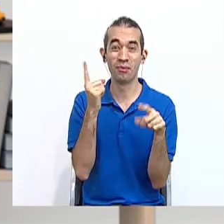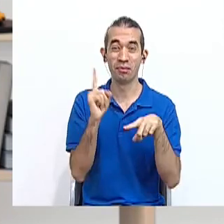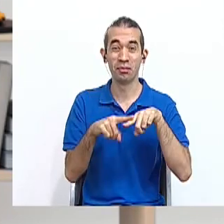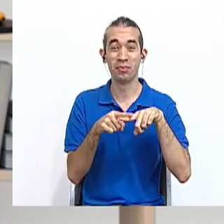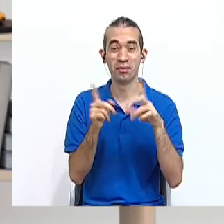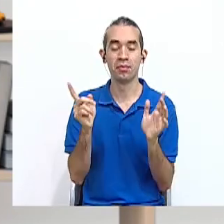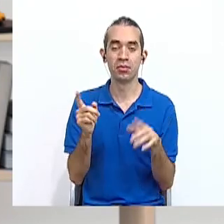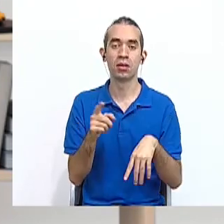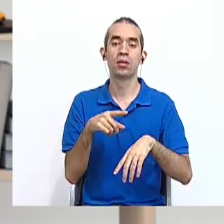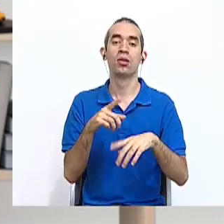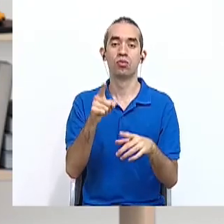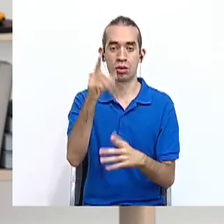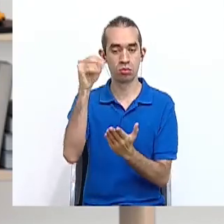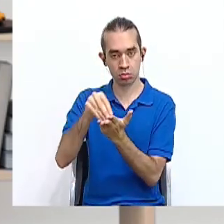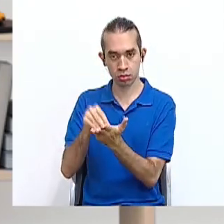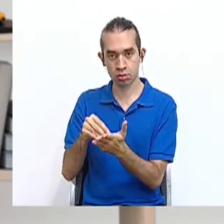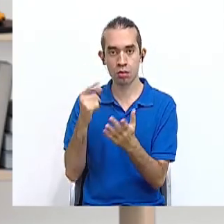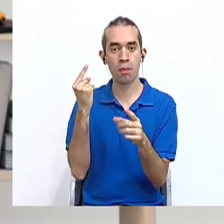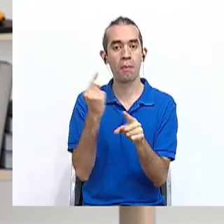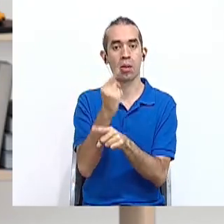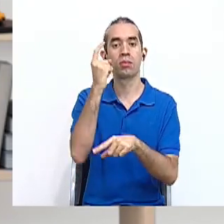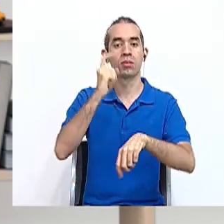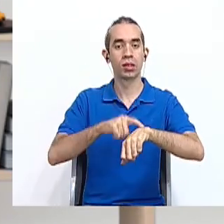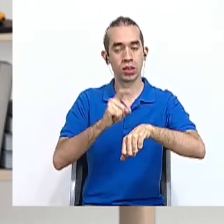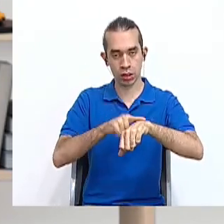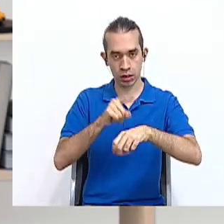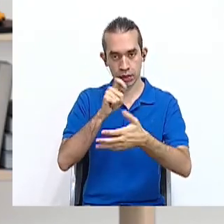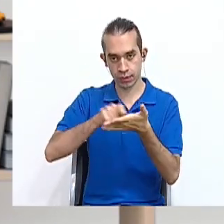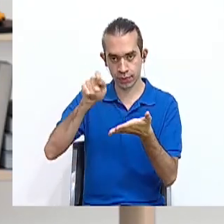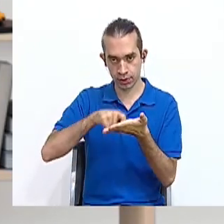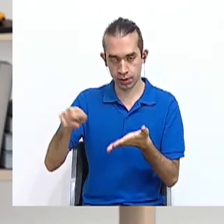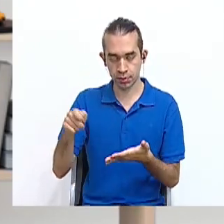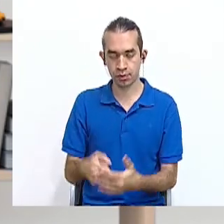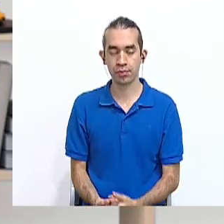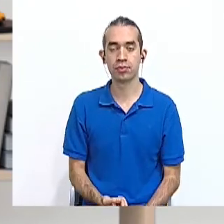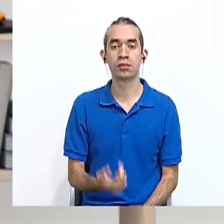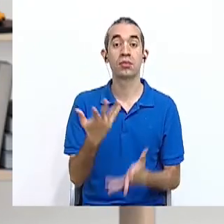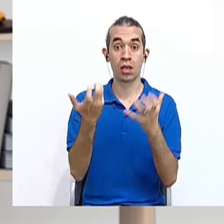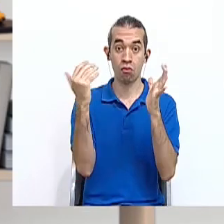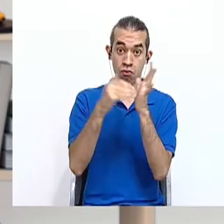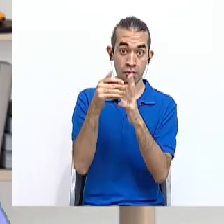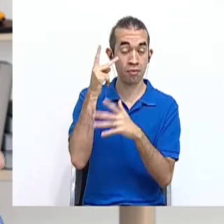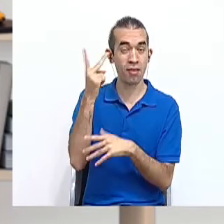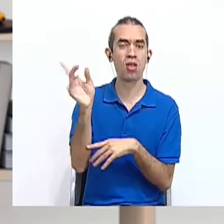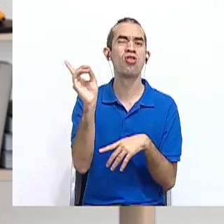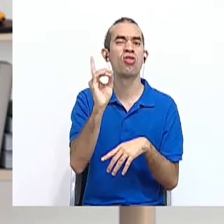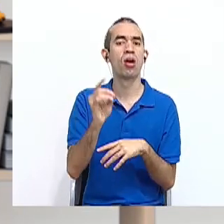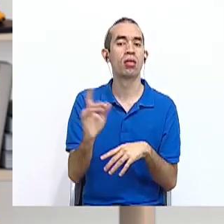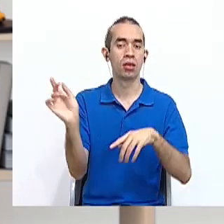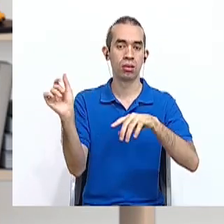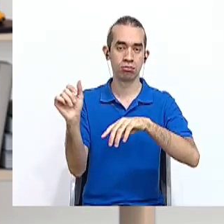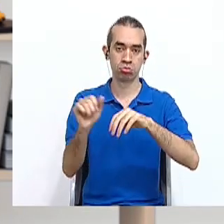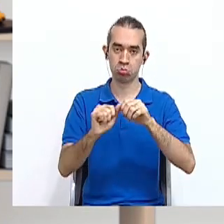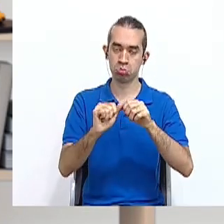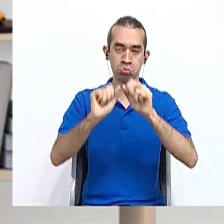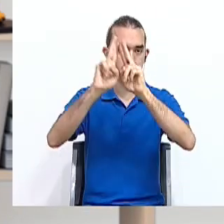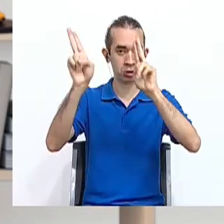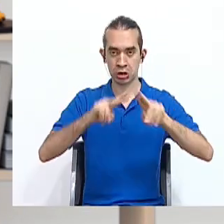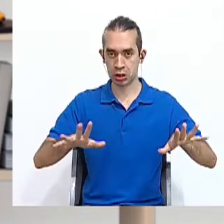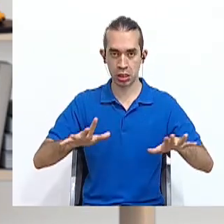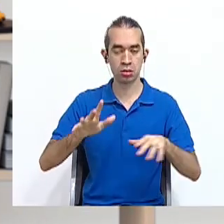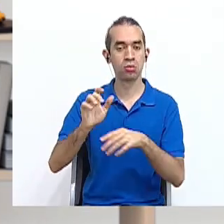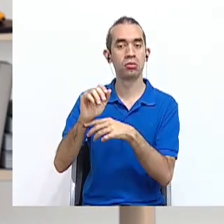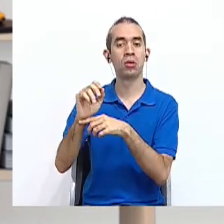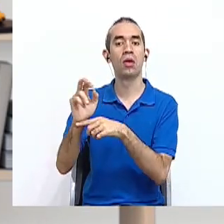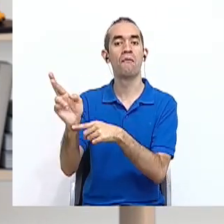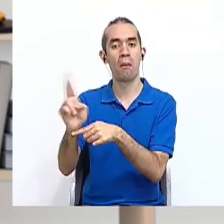momentos ortográficos. Recuerden, si ustedes quieren volver a ver los programas, los pueden ver en las plataformas de Repetel y en las